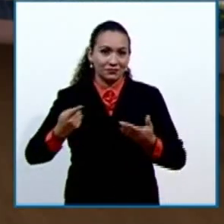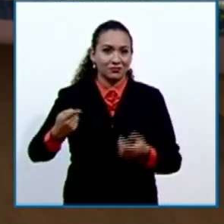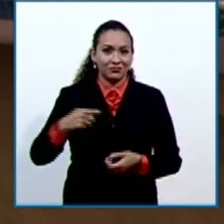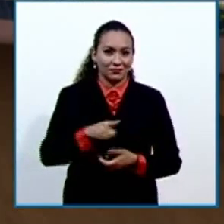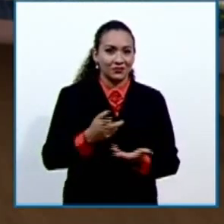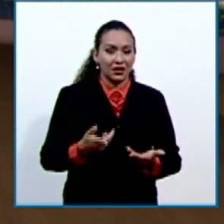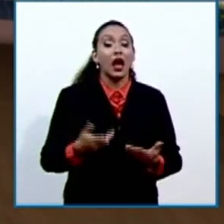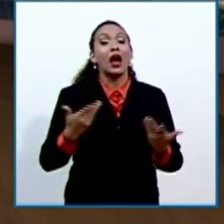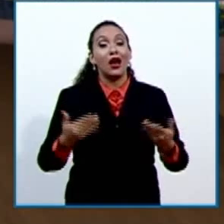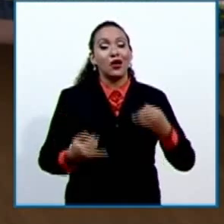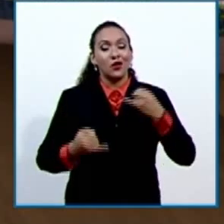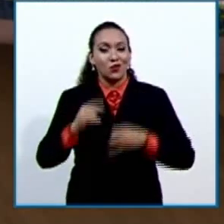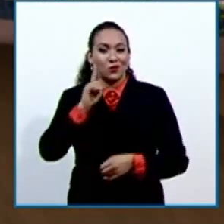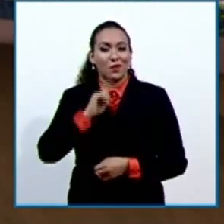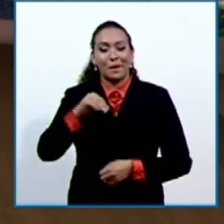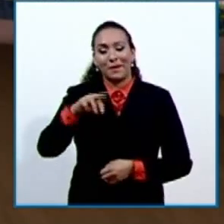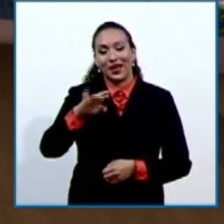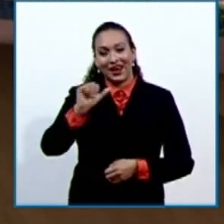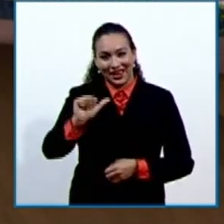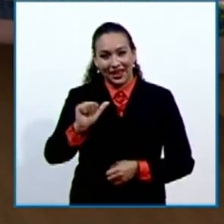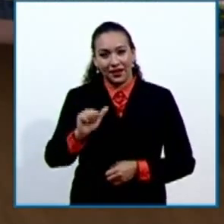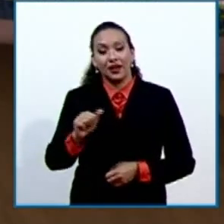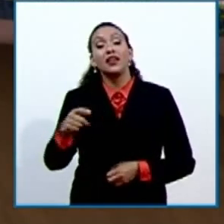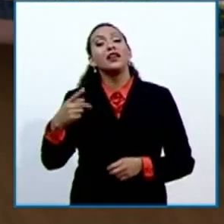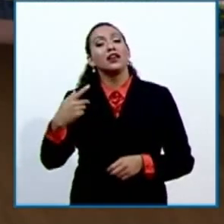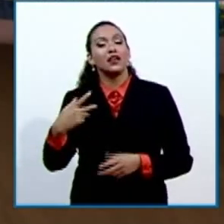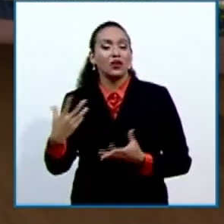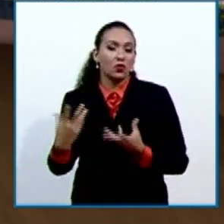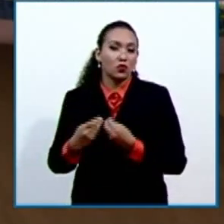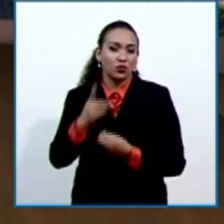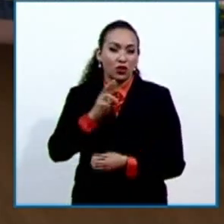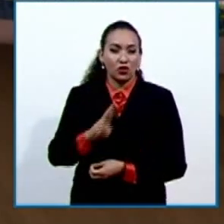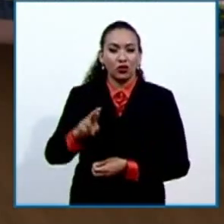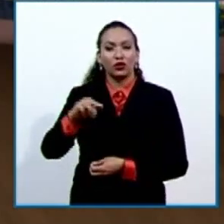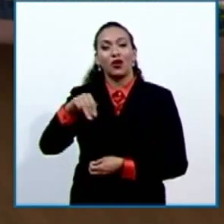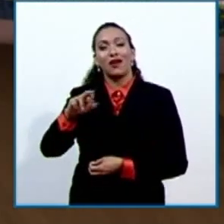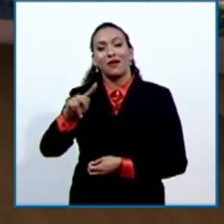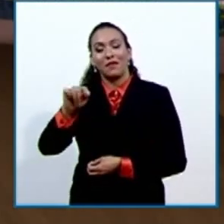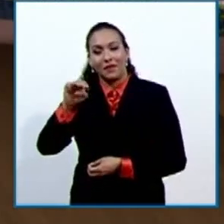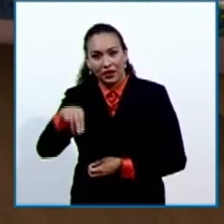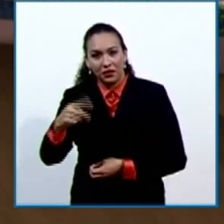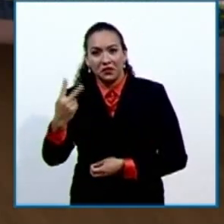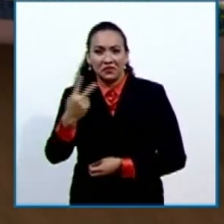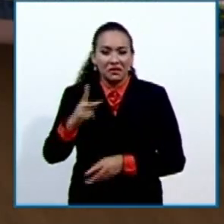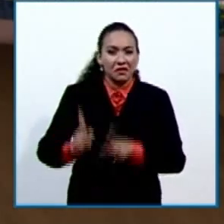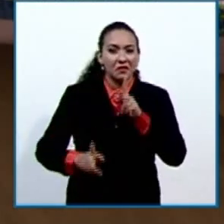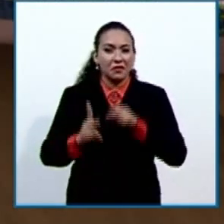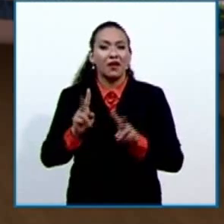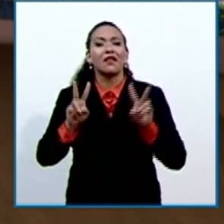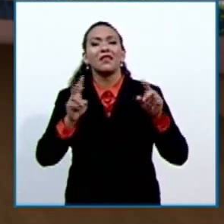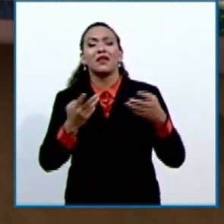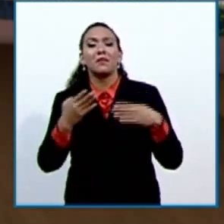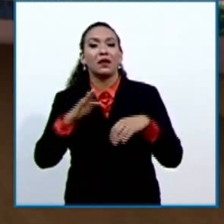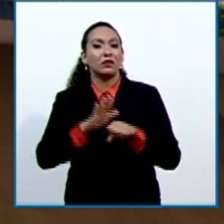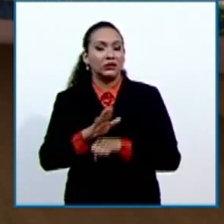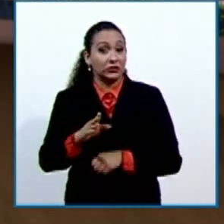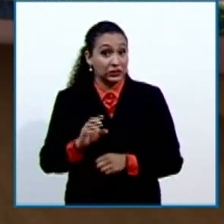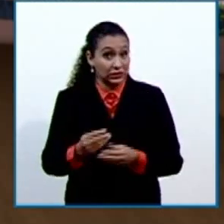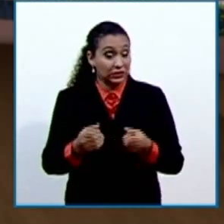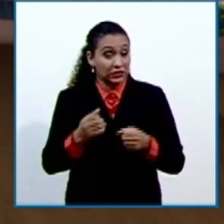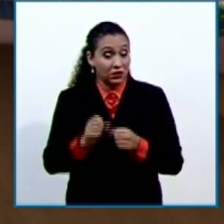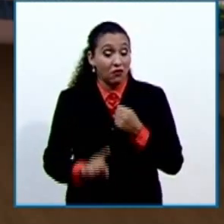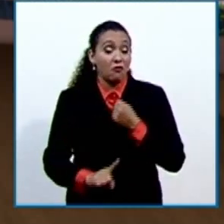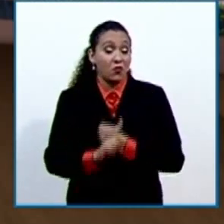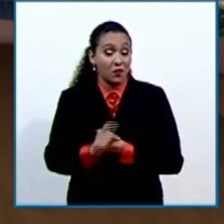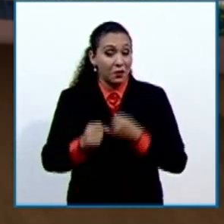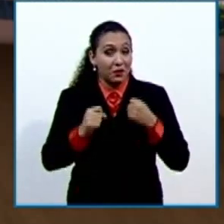La magistrada María Eugenia Gómez Villanueva y el doctor Javier Martín Reyes conversan sobre la gravedad del desacato a